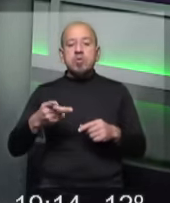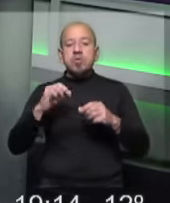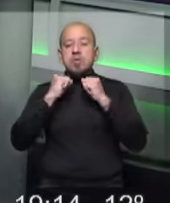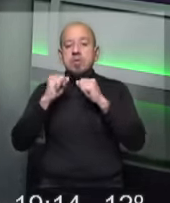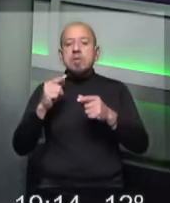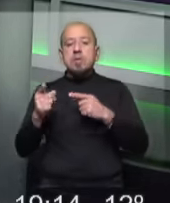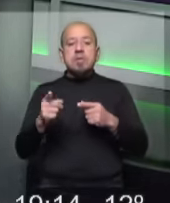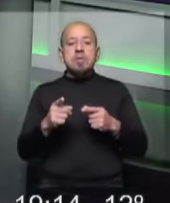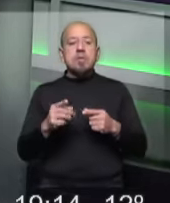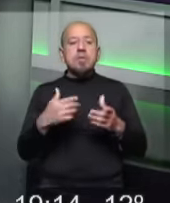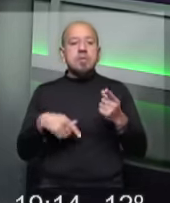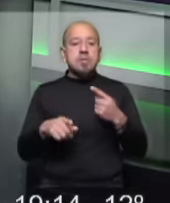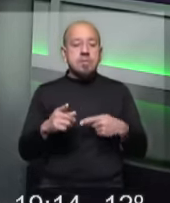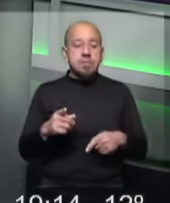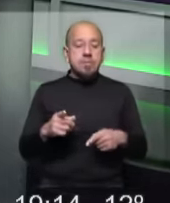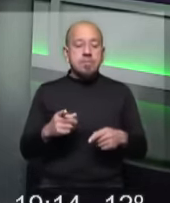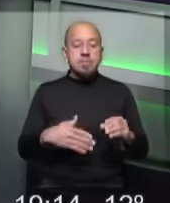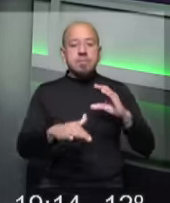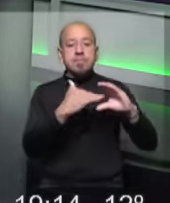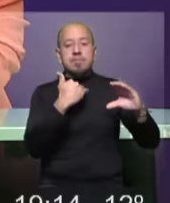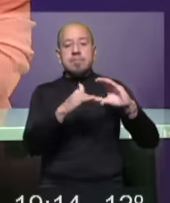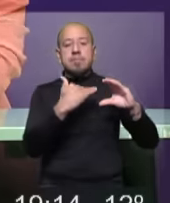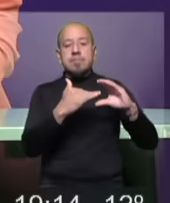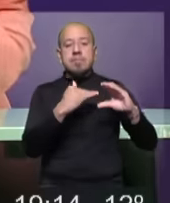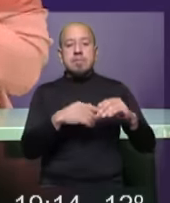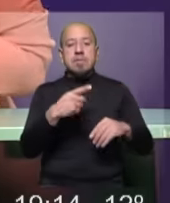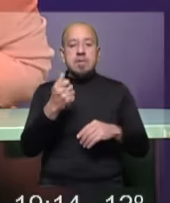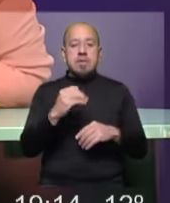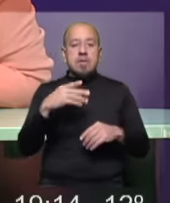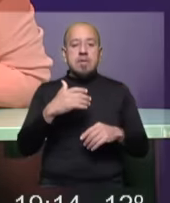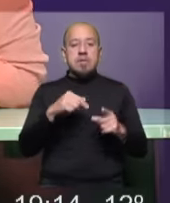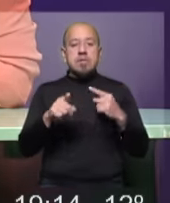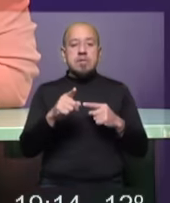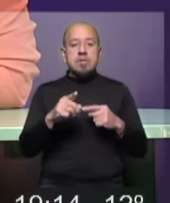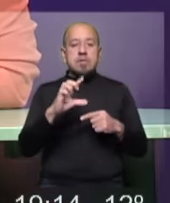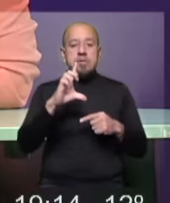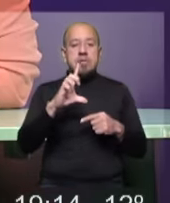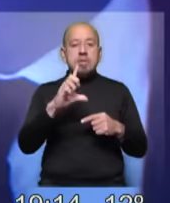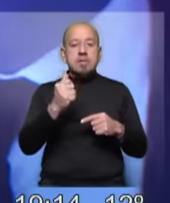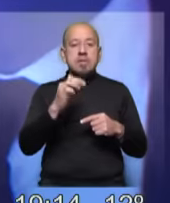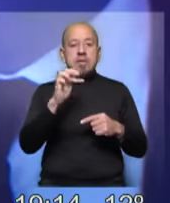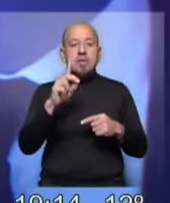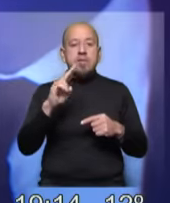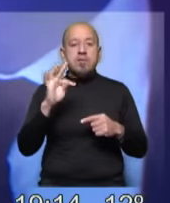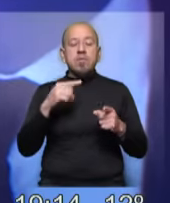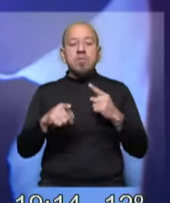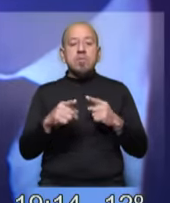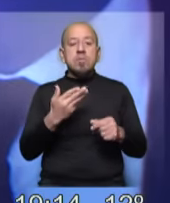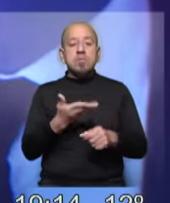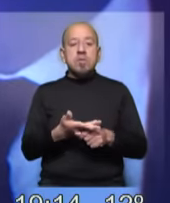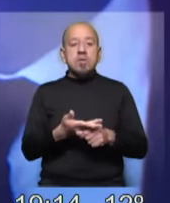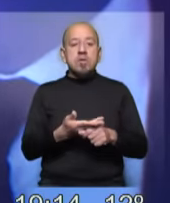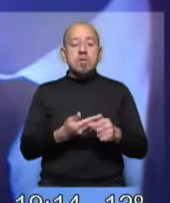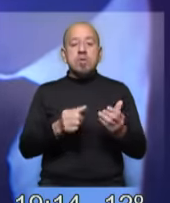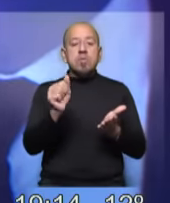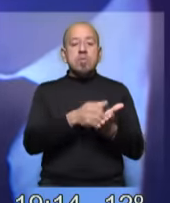Exteriores son los chats a los que, dice Carolina H., le pidió la FLUF fueran borrados. O sea, estamos hablando de los mismos